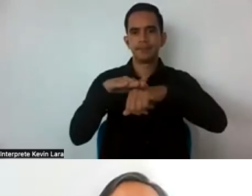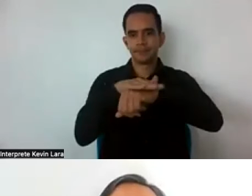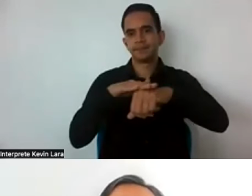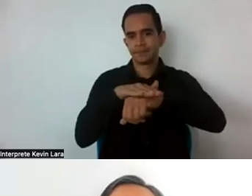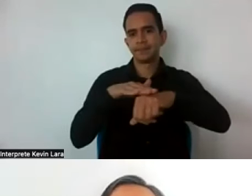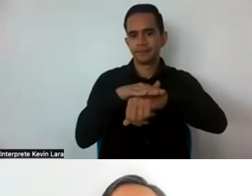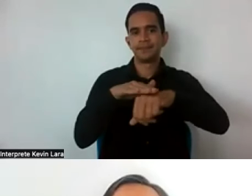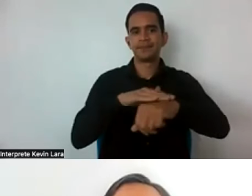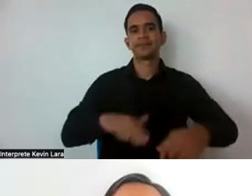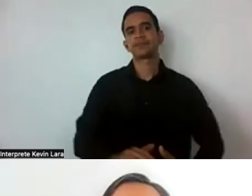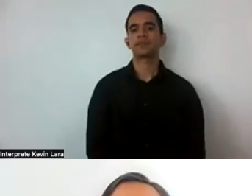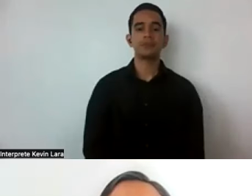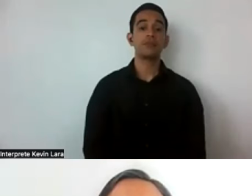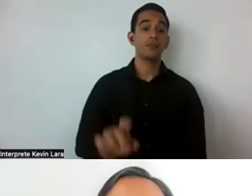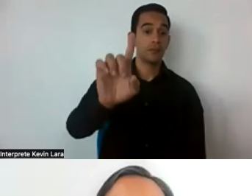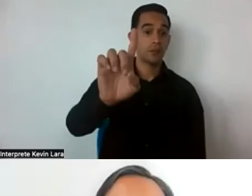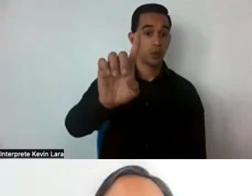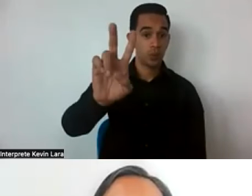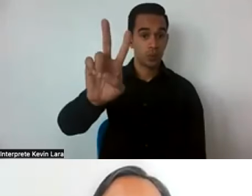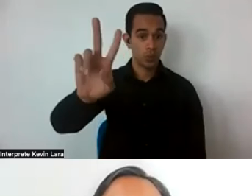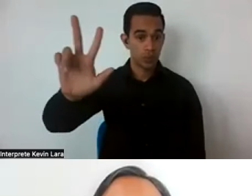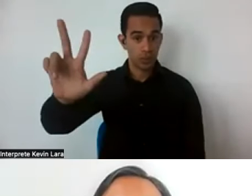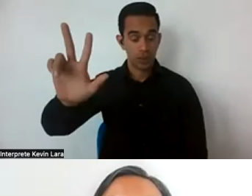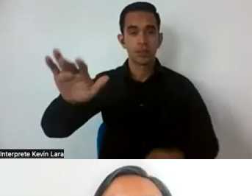Ok, a la cuenta de tres, volteen a ver a